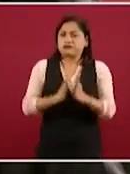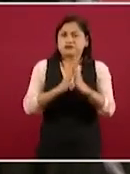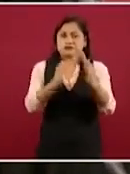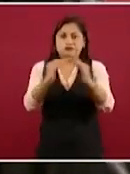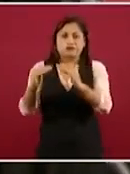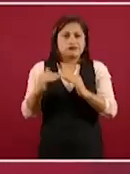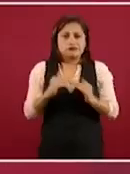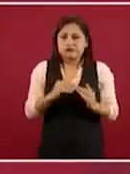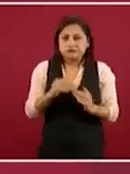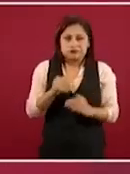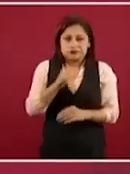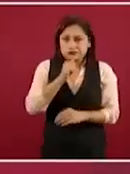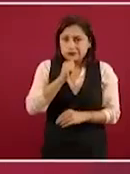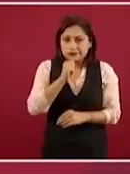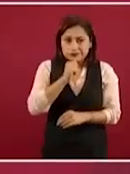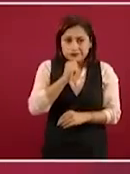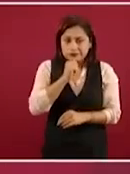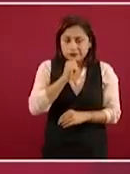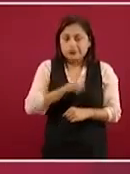Ya lo hemos